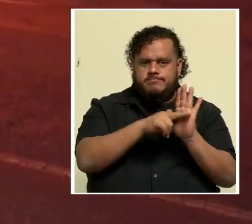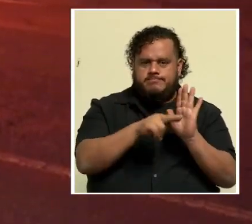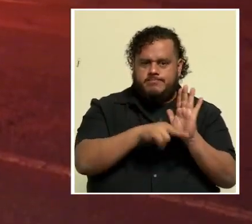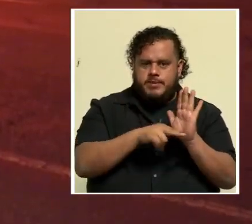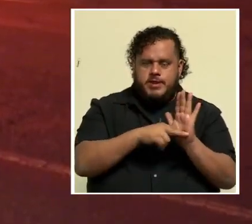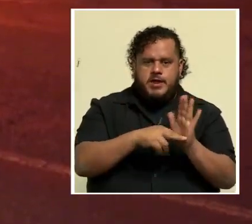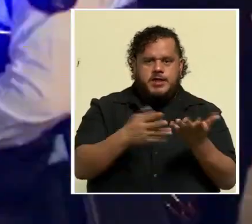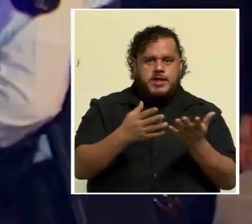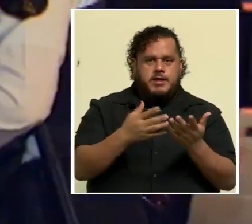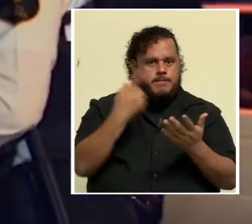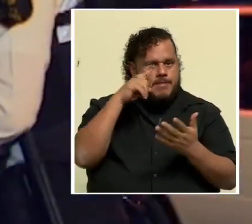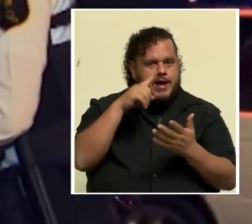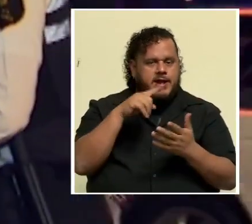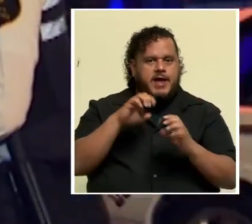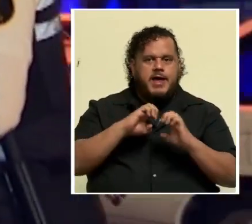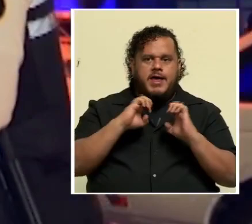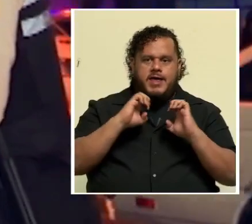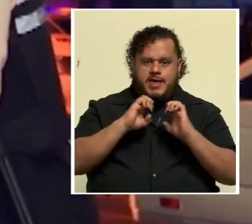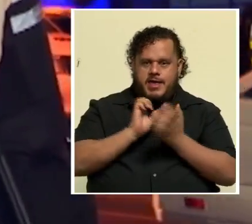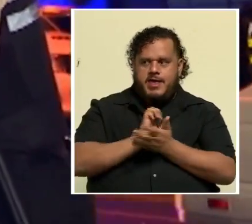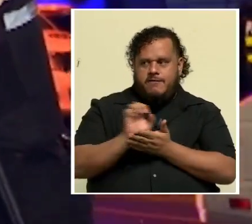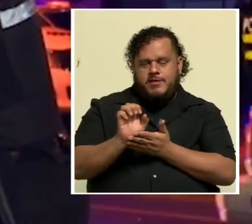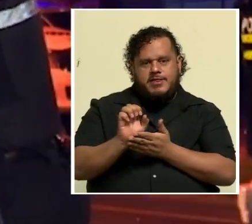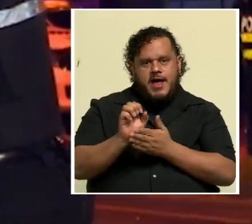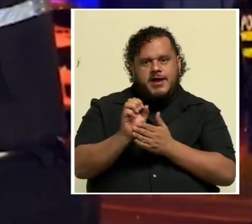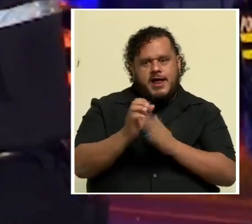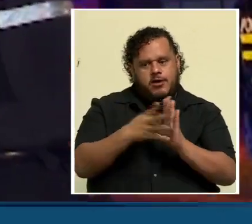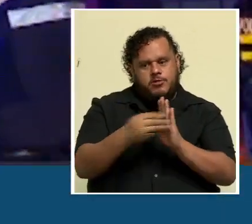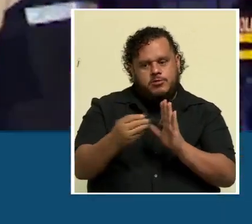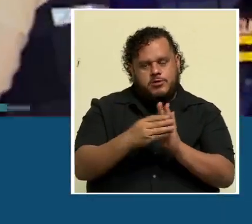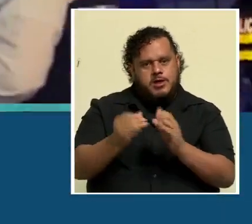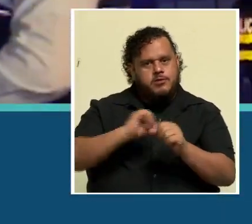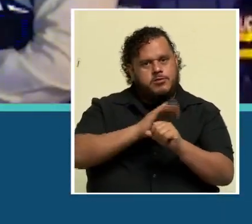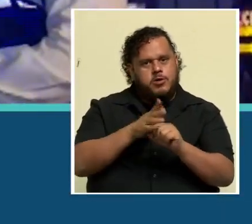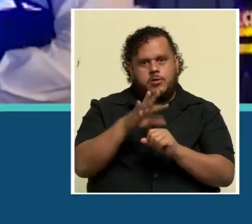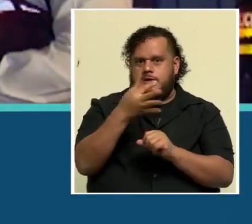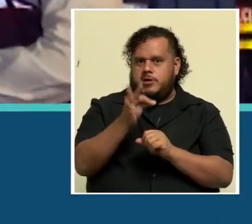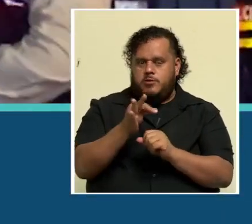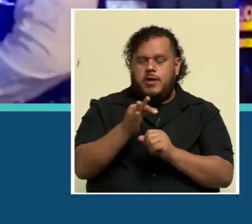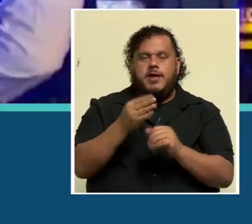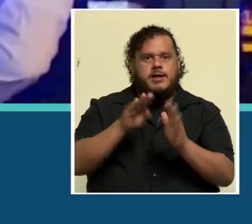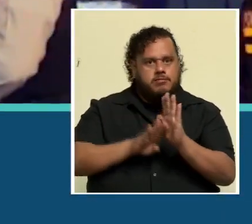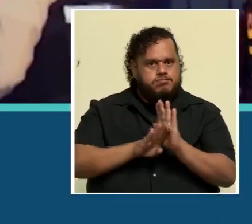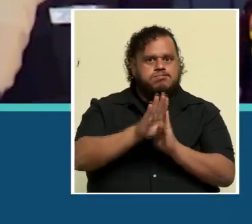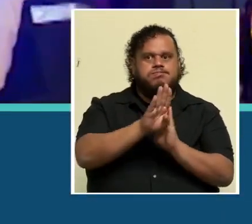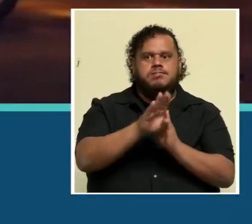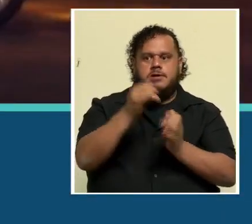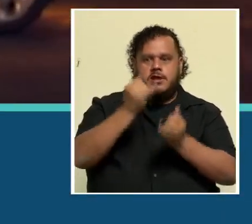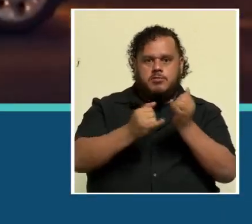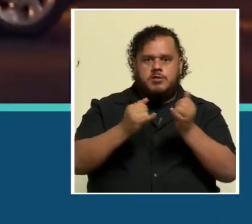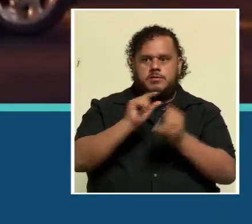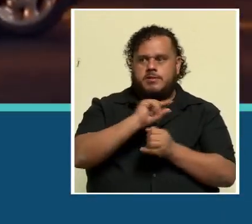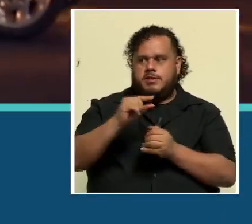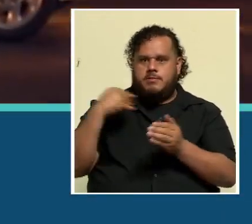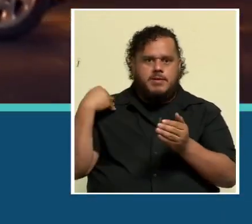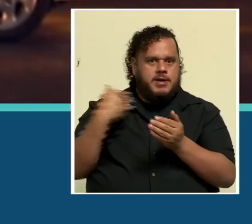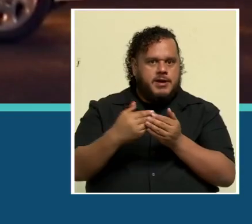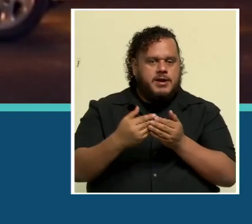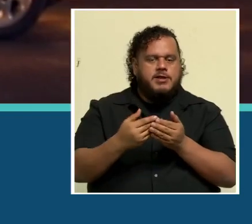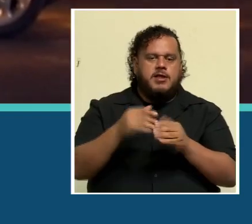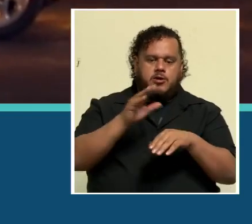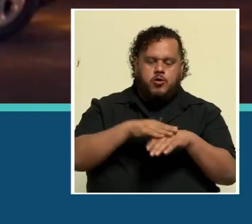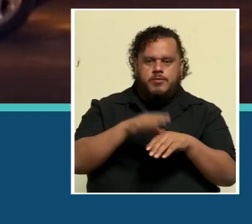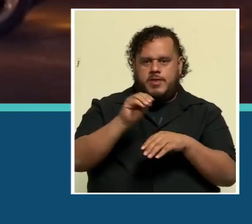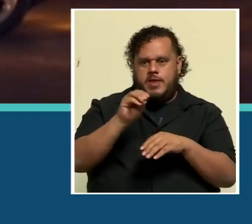mitigar el crecimiento de los casos de COVID-19 que se han disparado en las últimas semanas a raíz de la variante Omicron. Esta